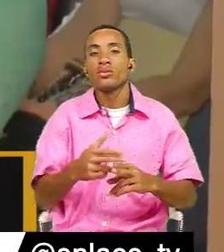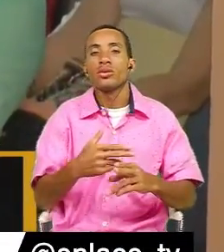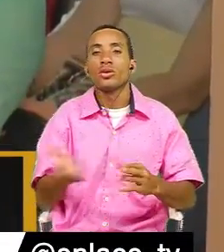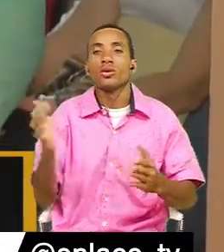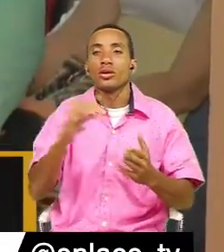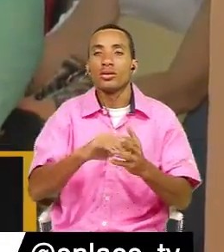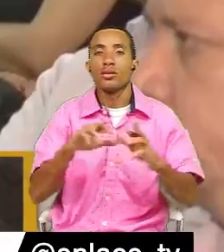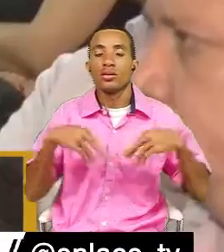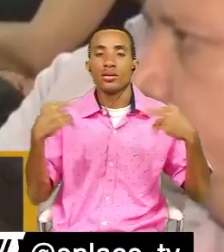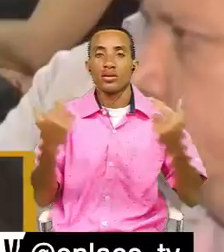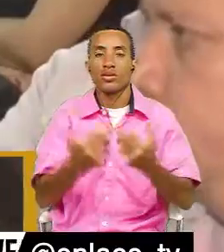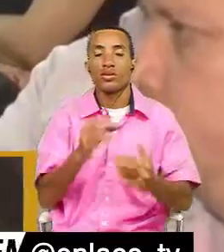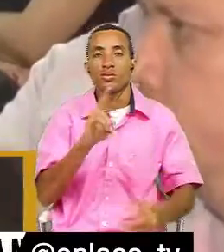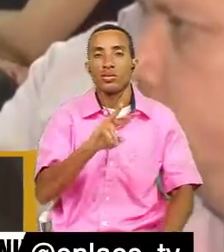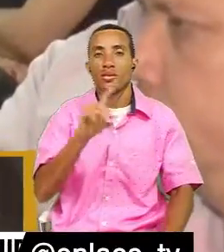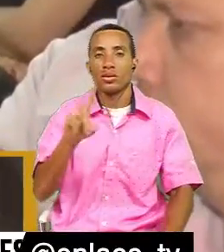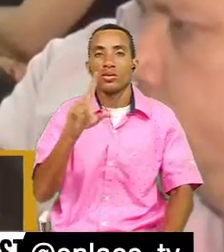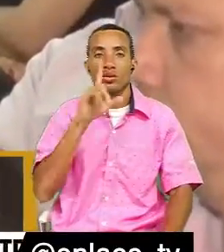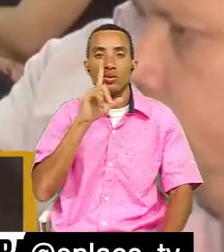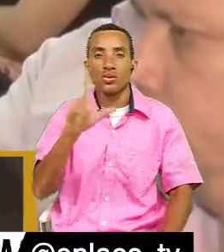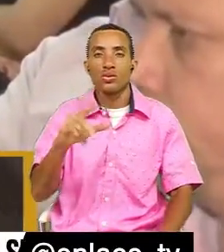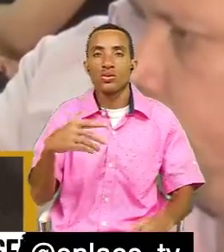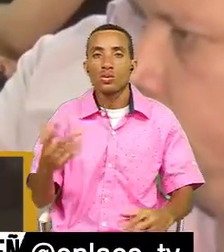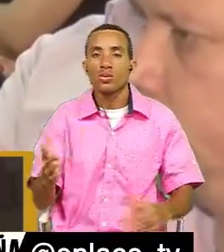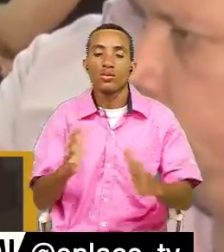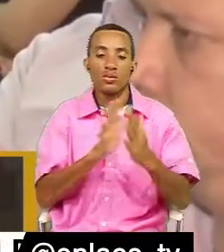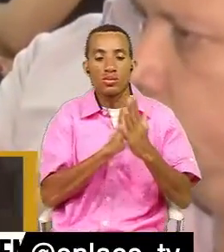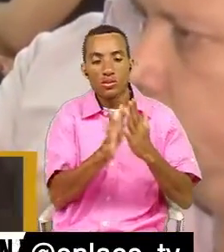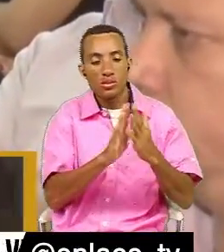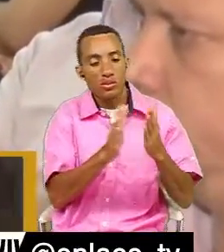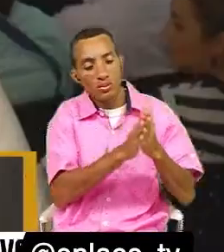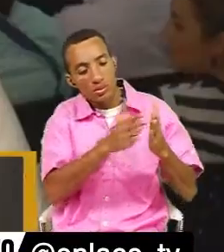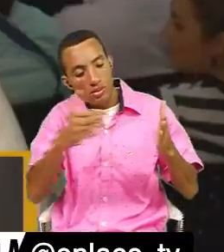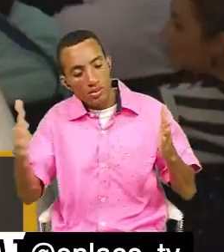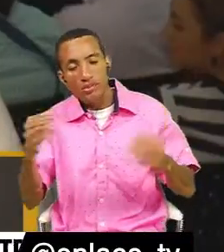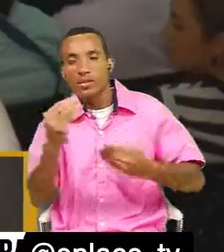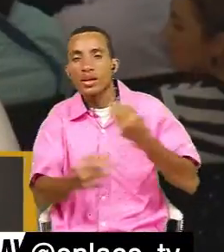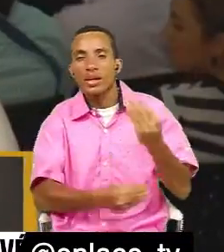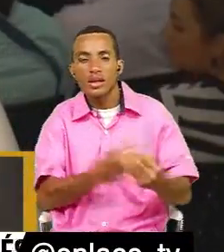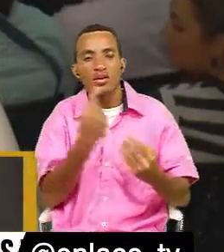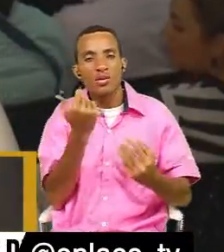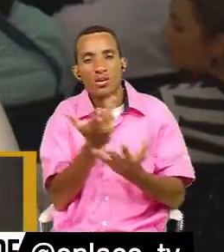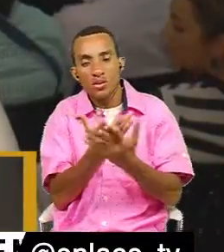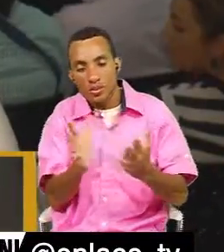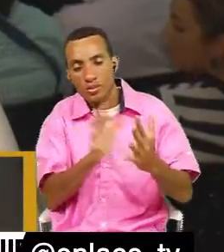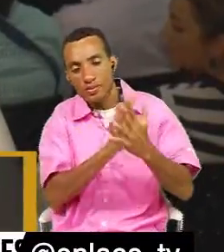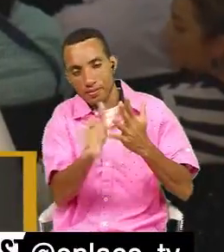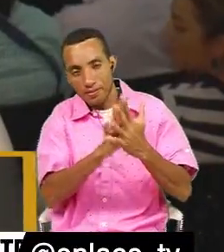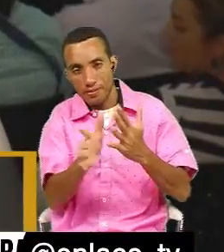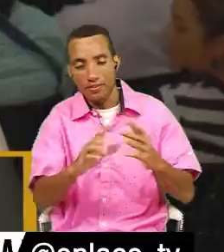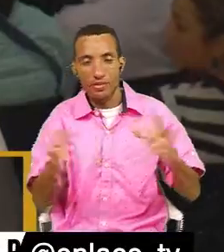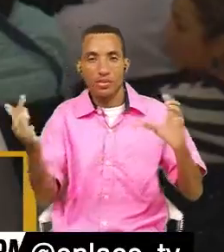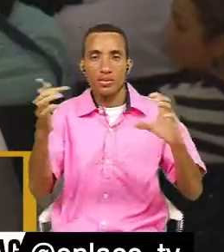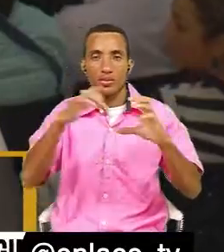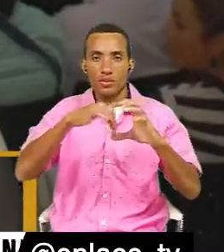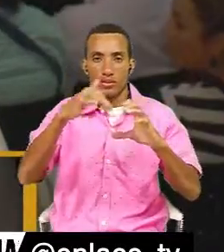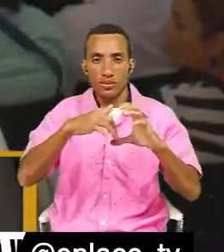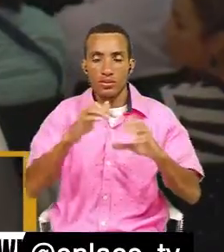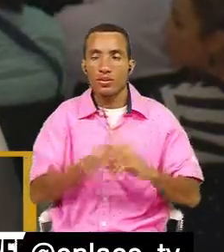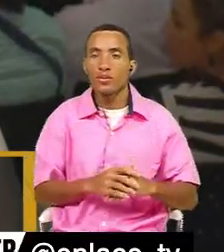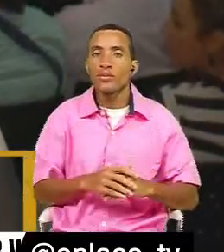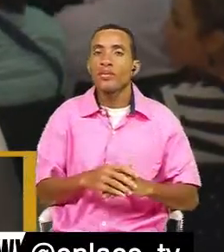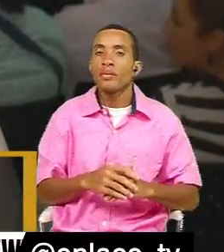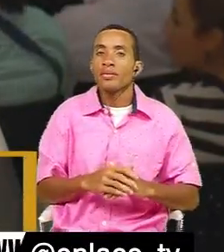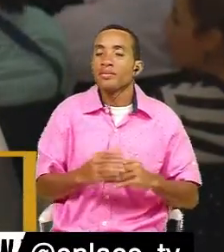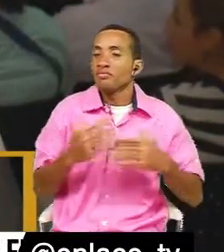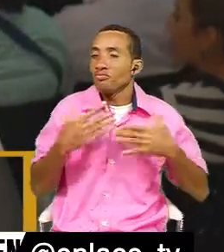21 de julio y será sobre rendición de cuentas en el CPC. Que es muy importante, porque porque desde el funcionario público, en donde